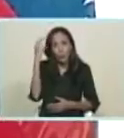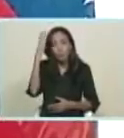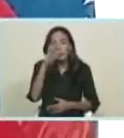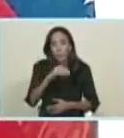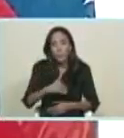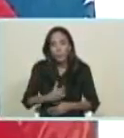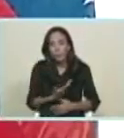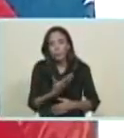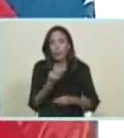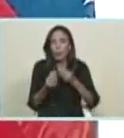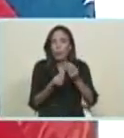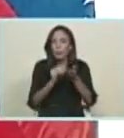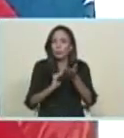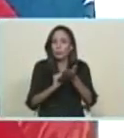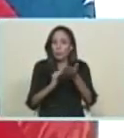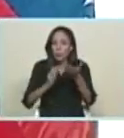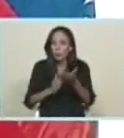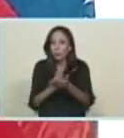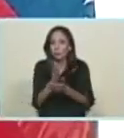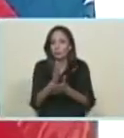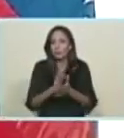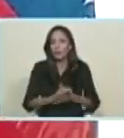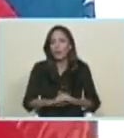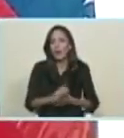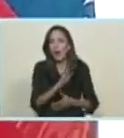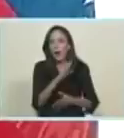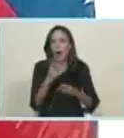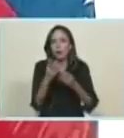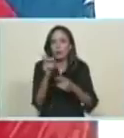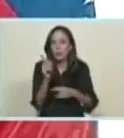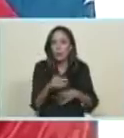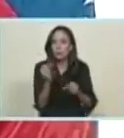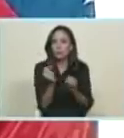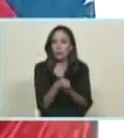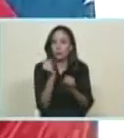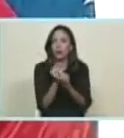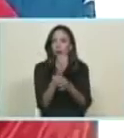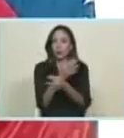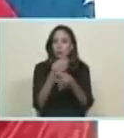poder pasar a la acción y tener efectividad.